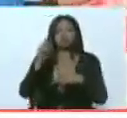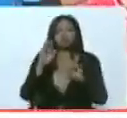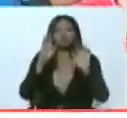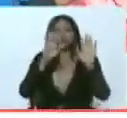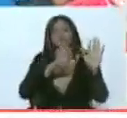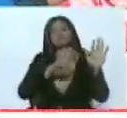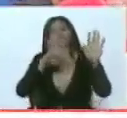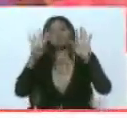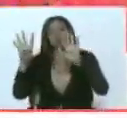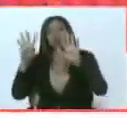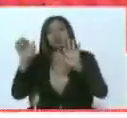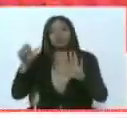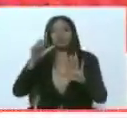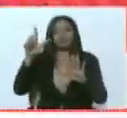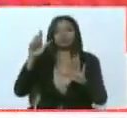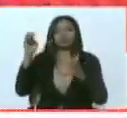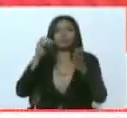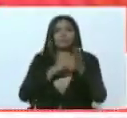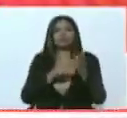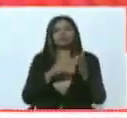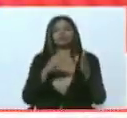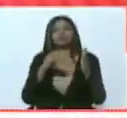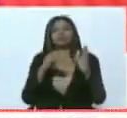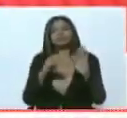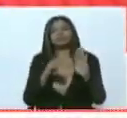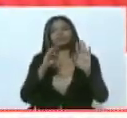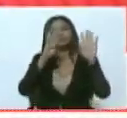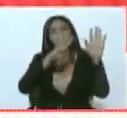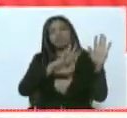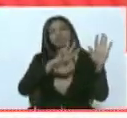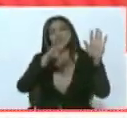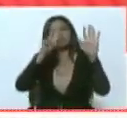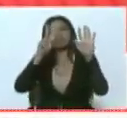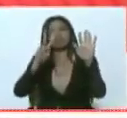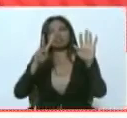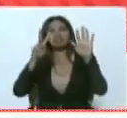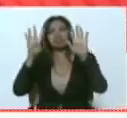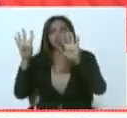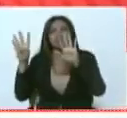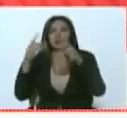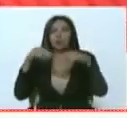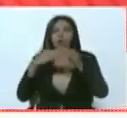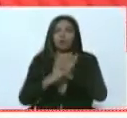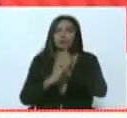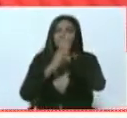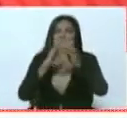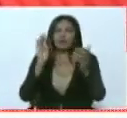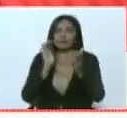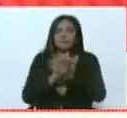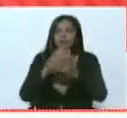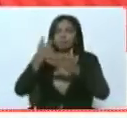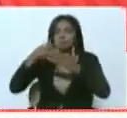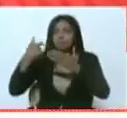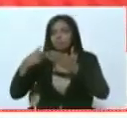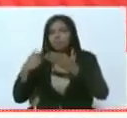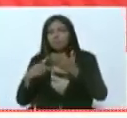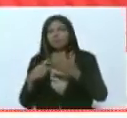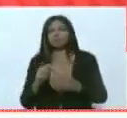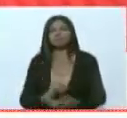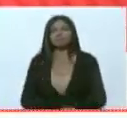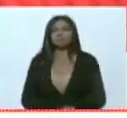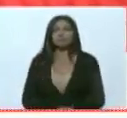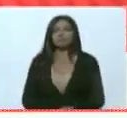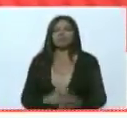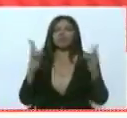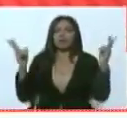19 de julio de 1979. Felicidades, comandante Daniel Ortega, compañera Rosario Murillo.